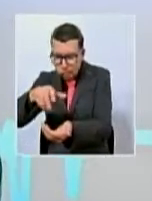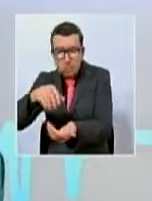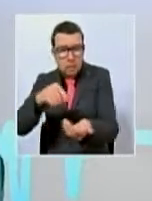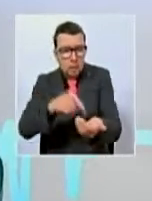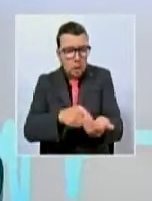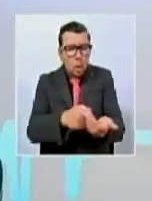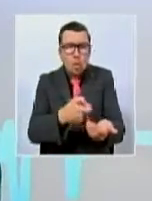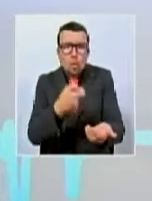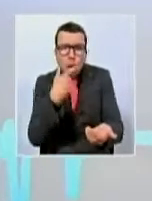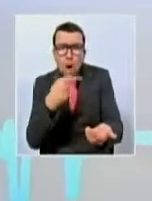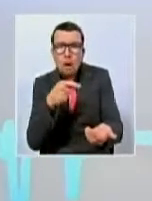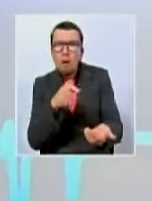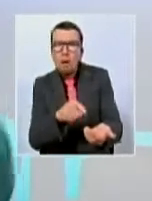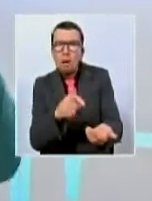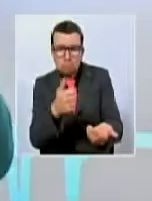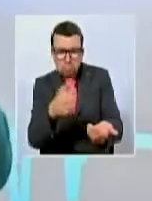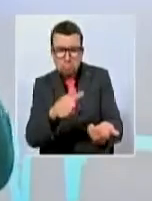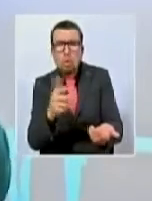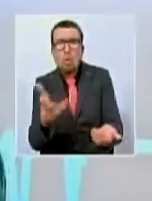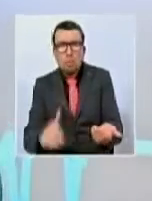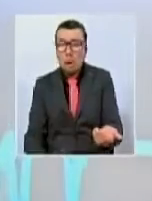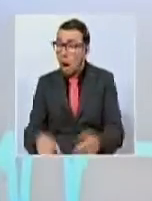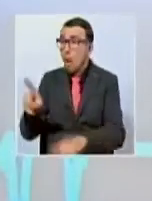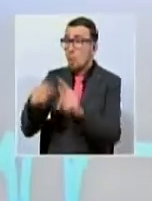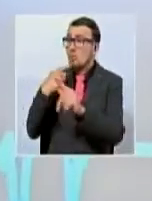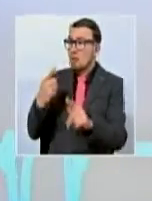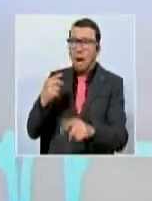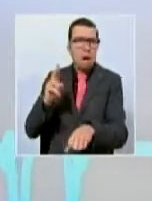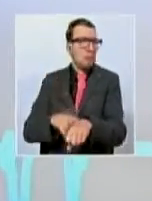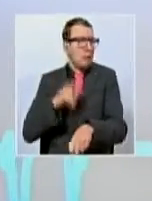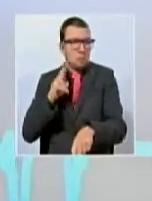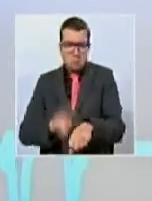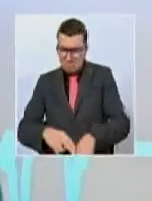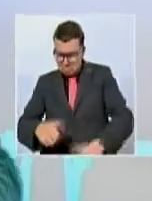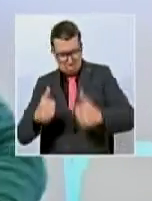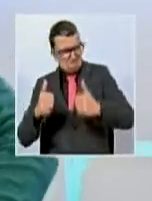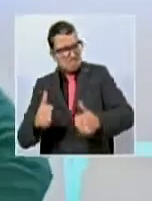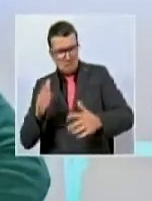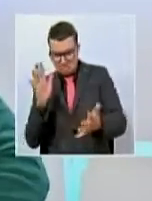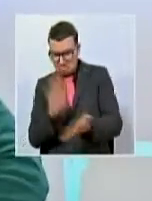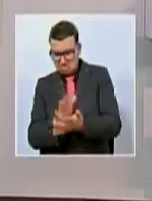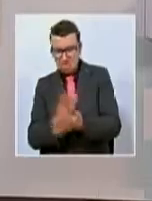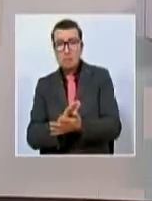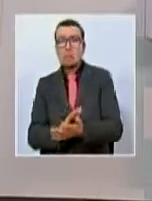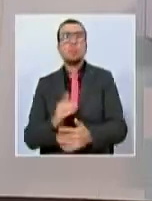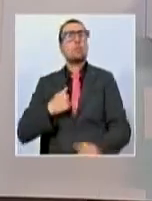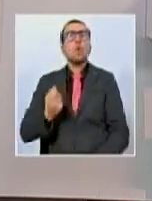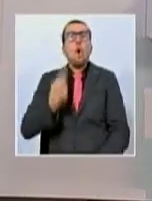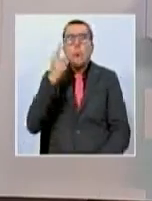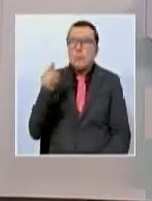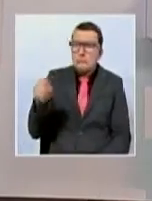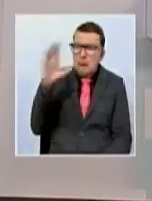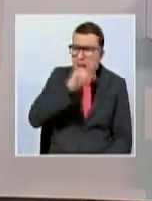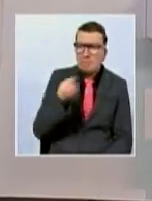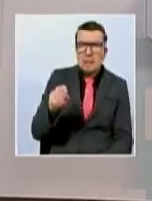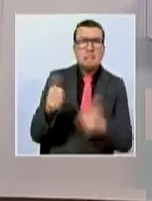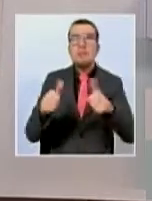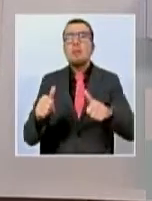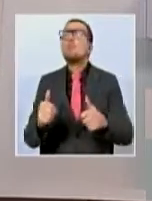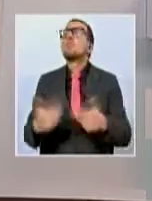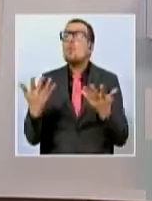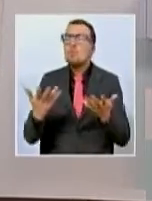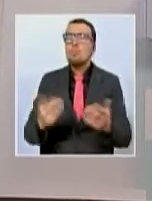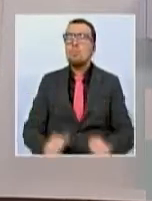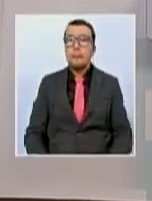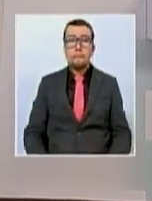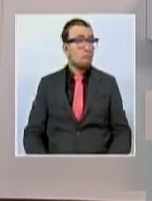entre comillas, naturales, porque todo el mundo dice, ah, como es natural, nada pasa, es un producto bueno o malo? Bueno, por el hecho de